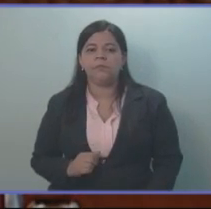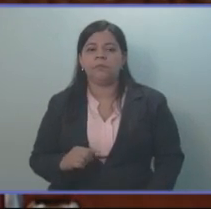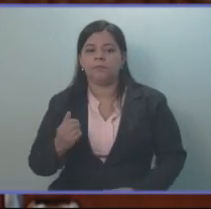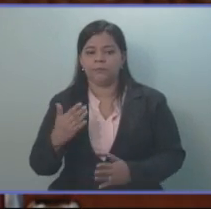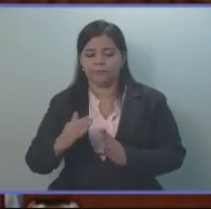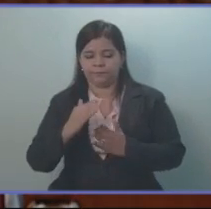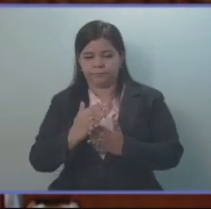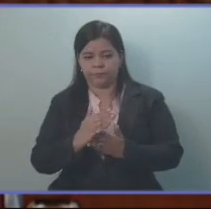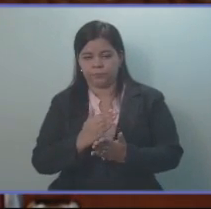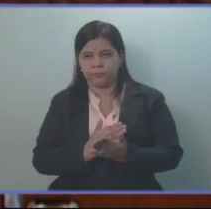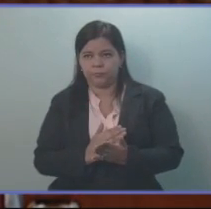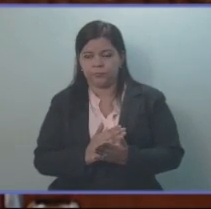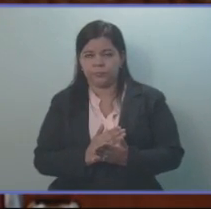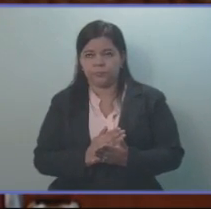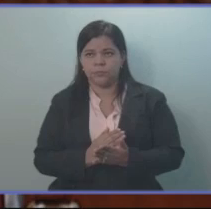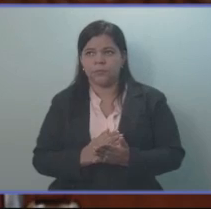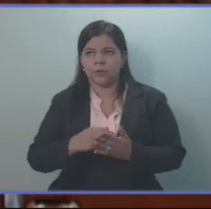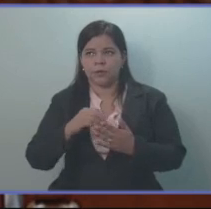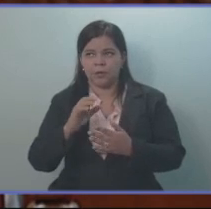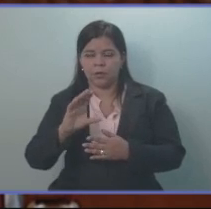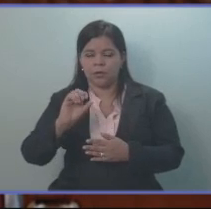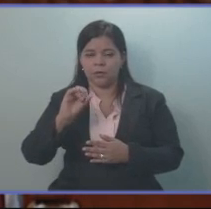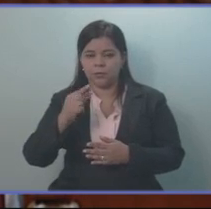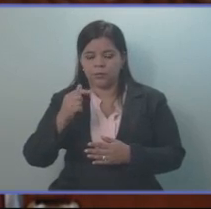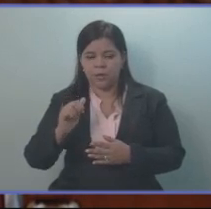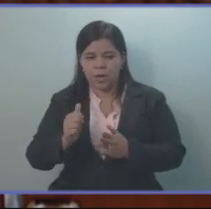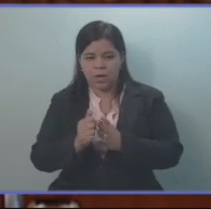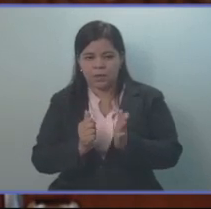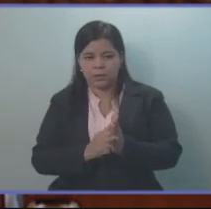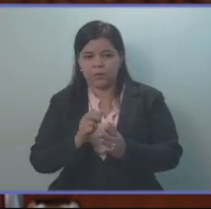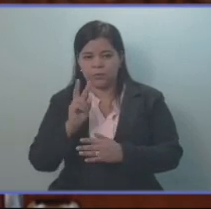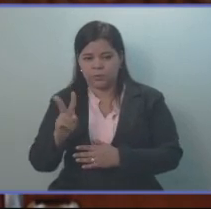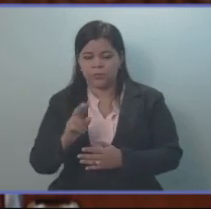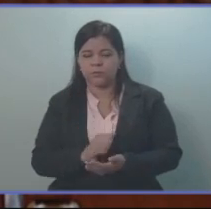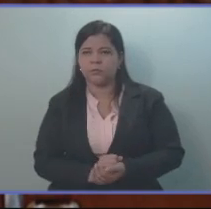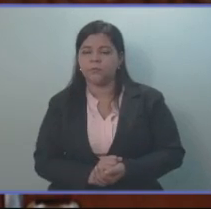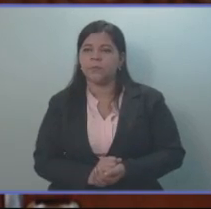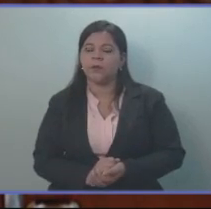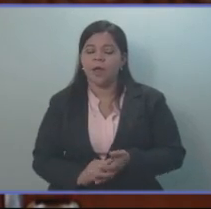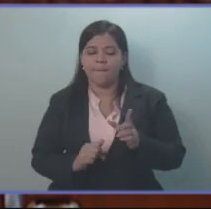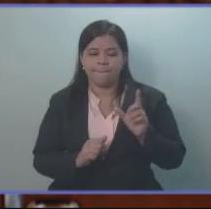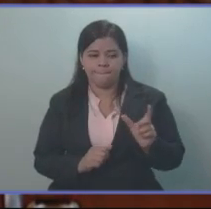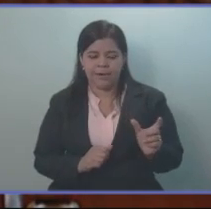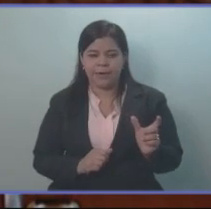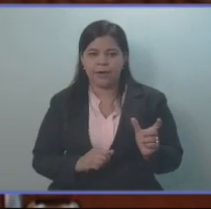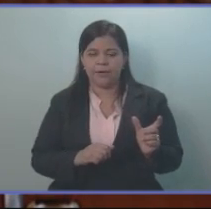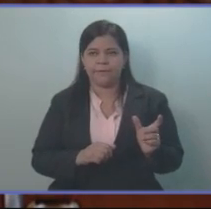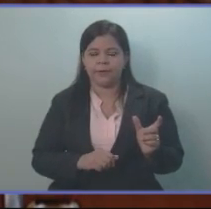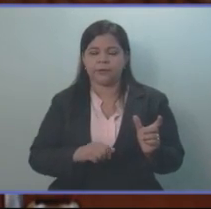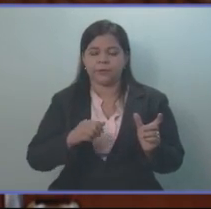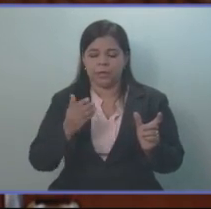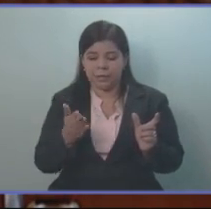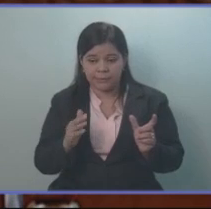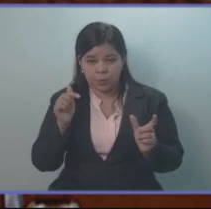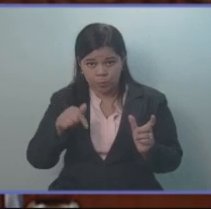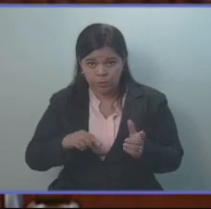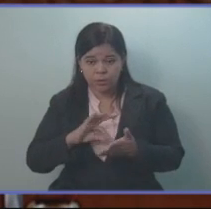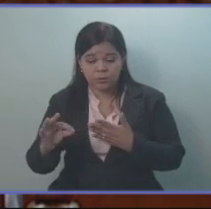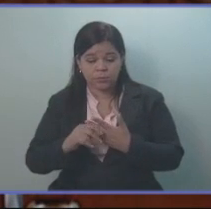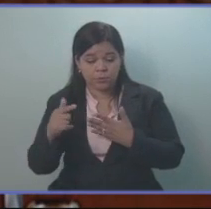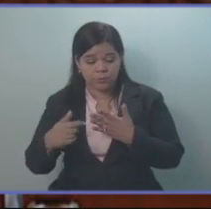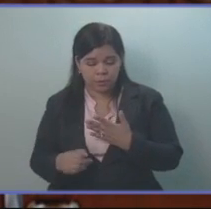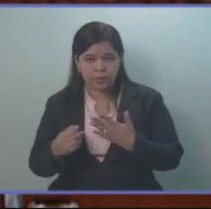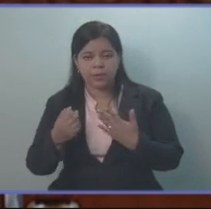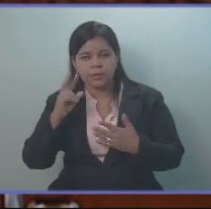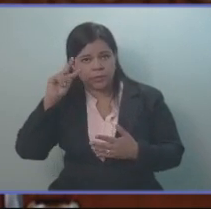Siglas, acrónimos y definiciones. Artículo 2. Las palabras y siglas utilizadas en el presente decreto tienen